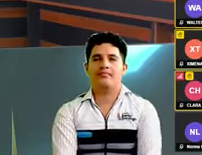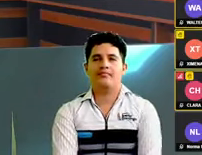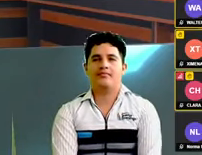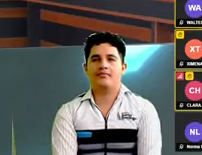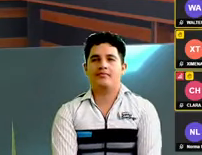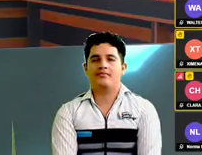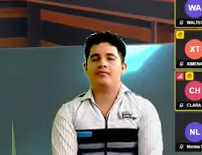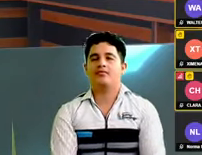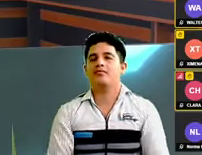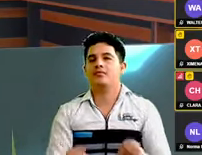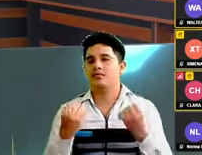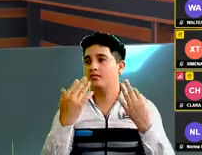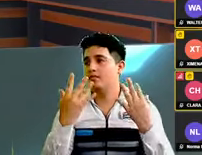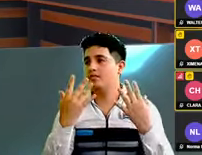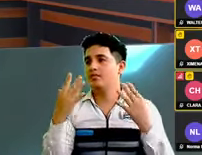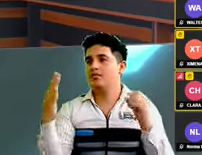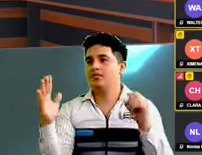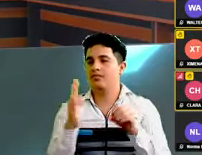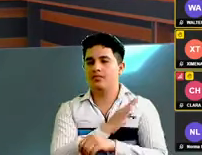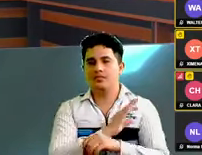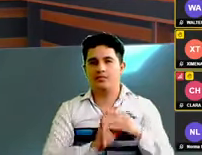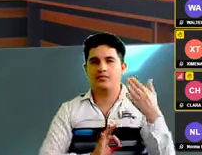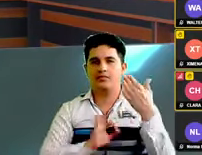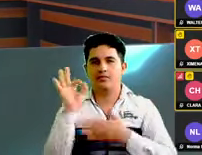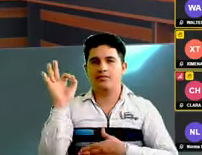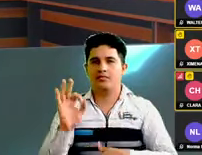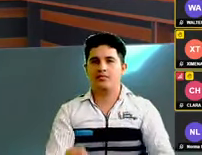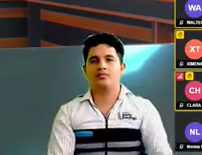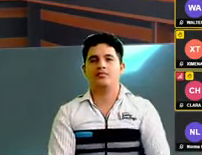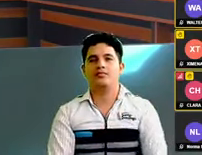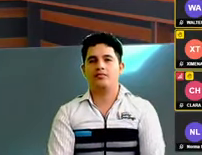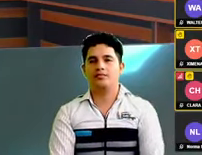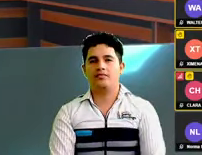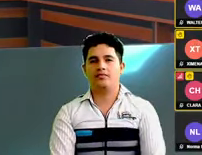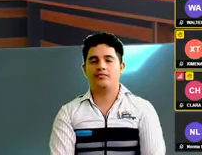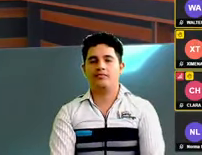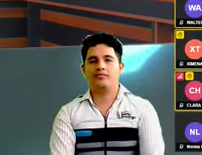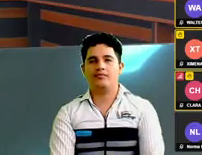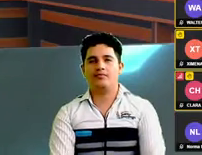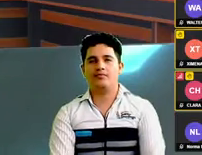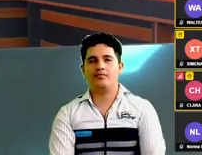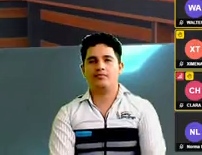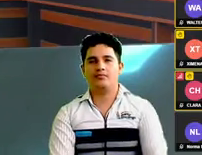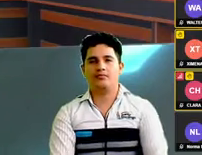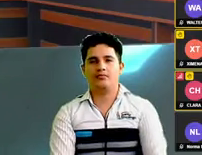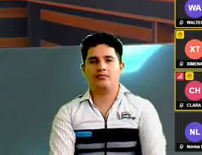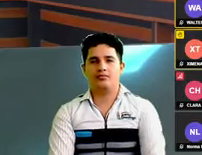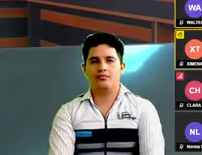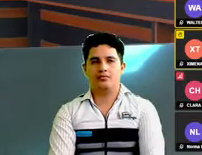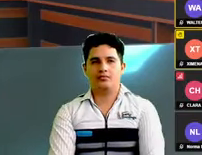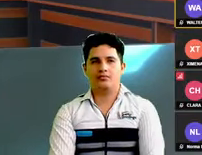Juan Divic. Por unanimidad del Consejo se aprueba la moción.